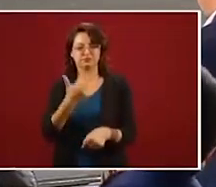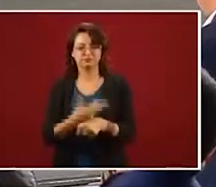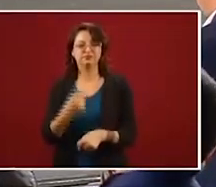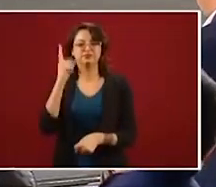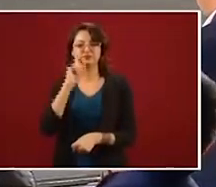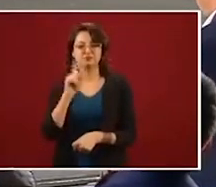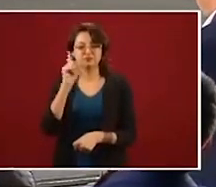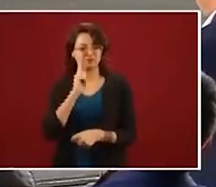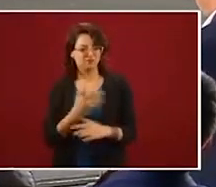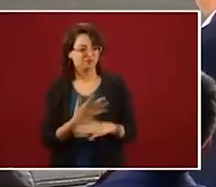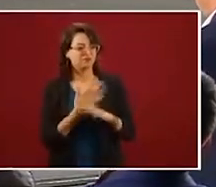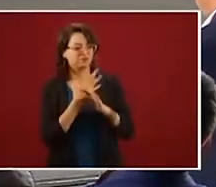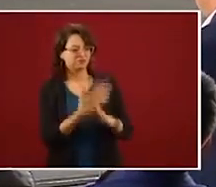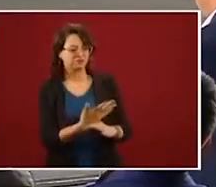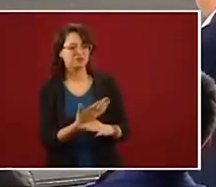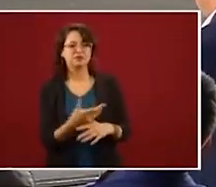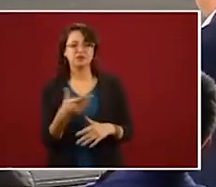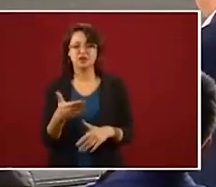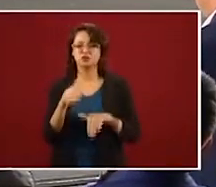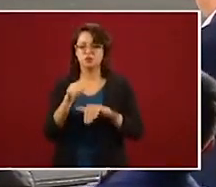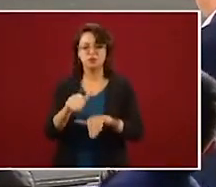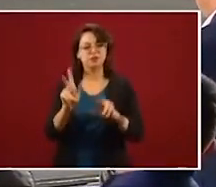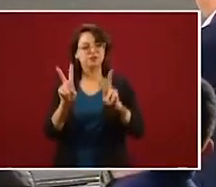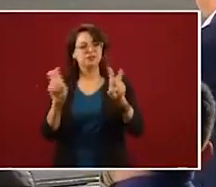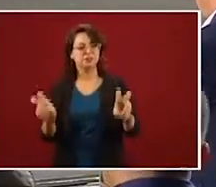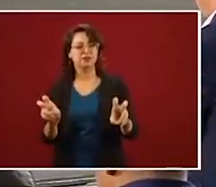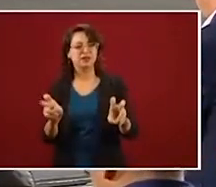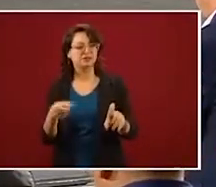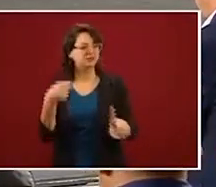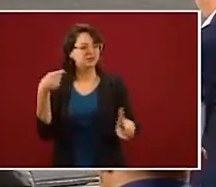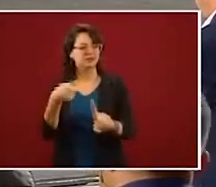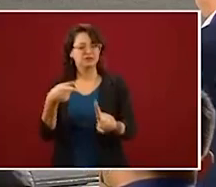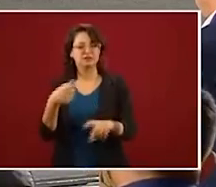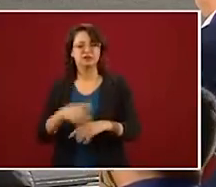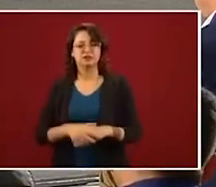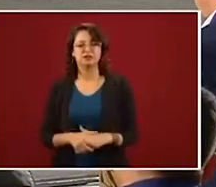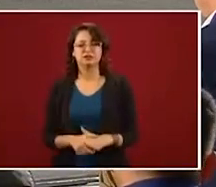que nos diga sobre este tema en particular?